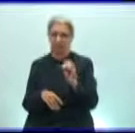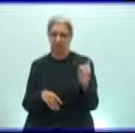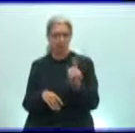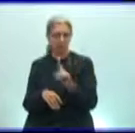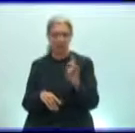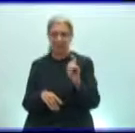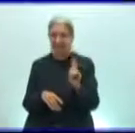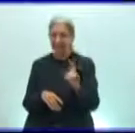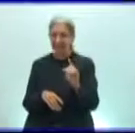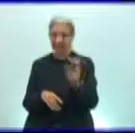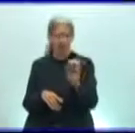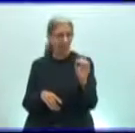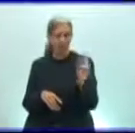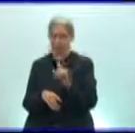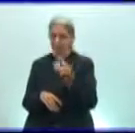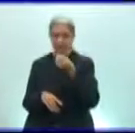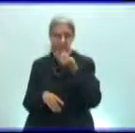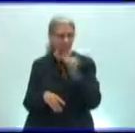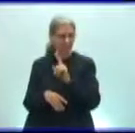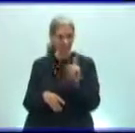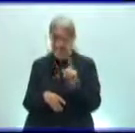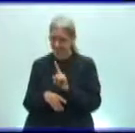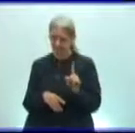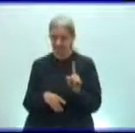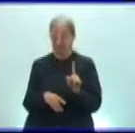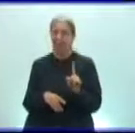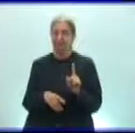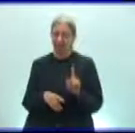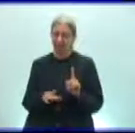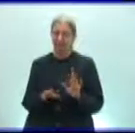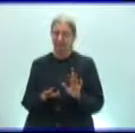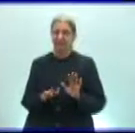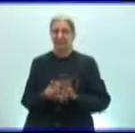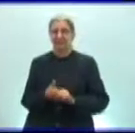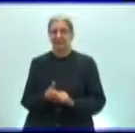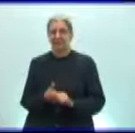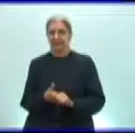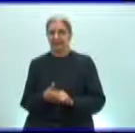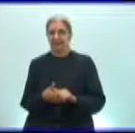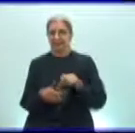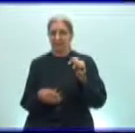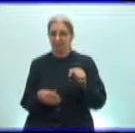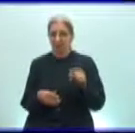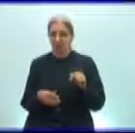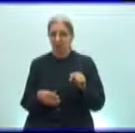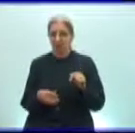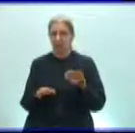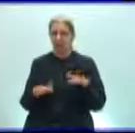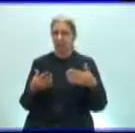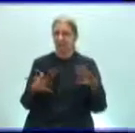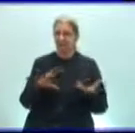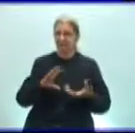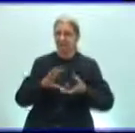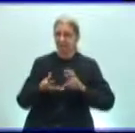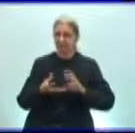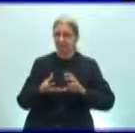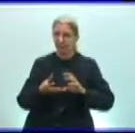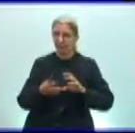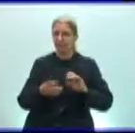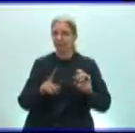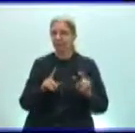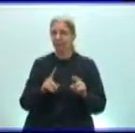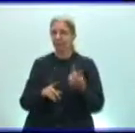0. Y ya eso lo hemos visto también. Por tanto, vamos a establecer la forma de definir una